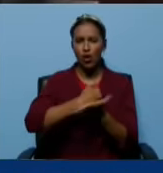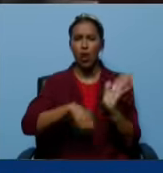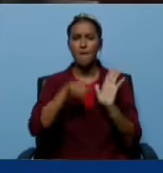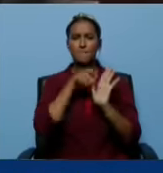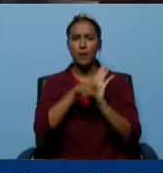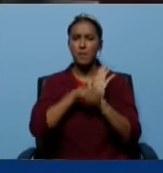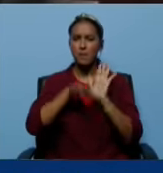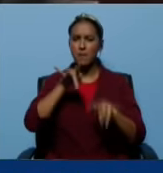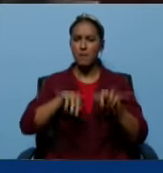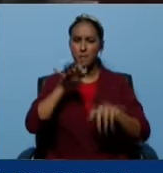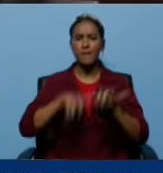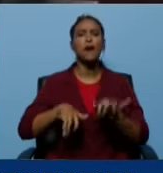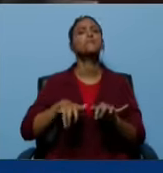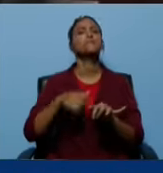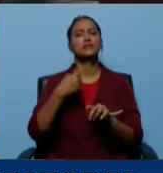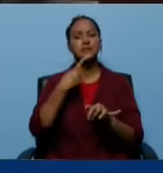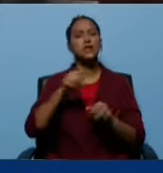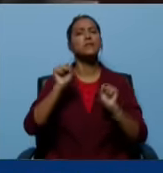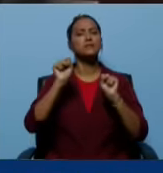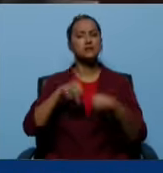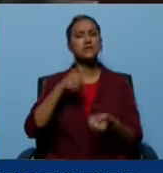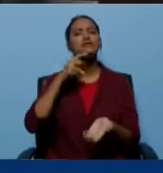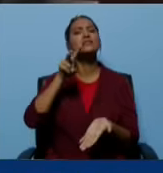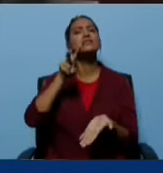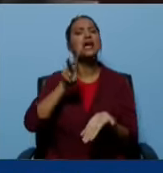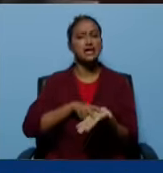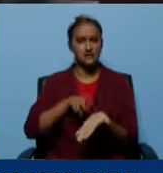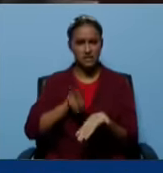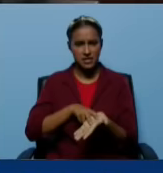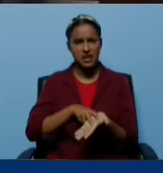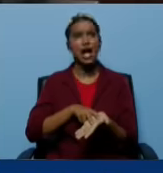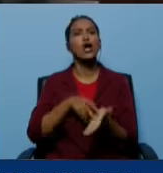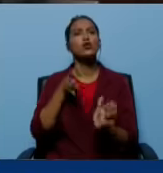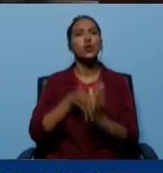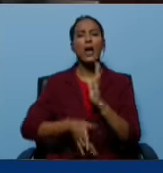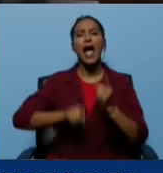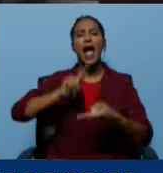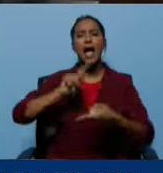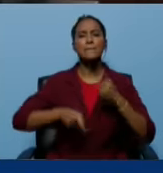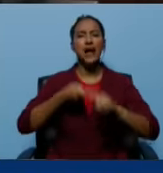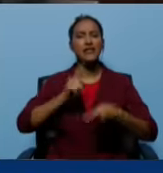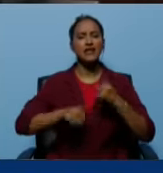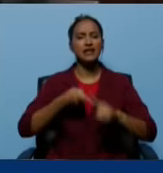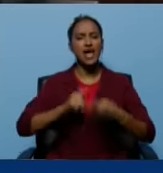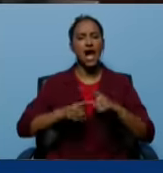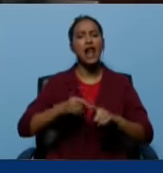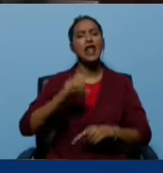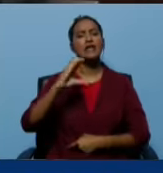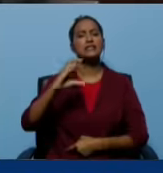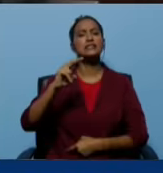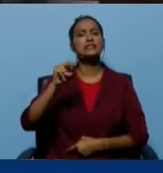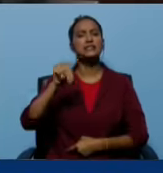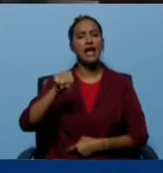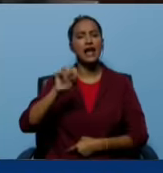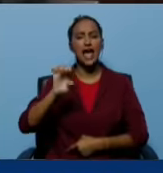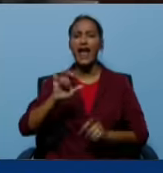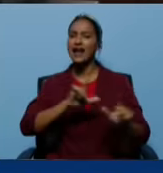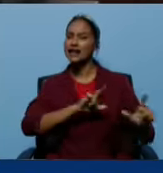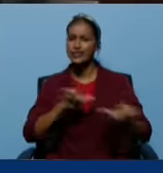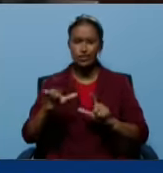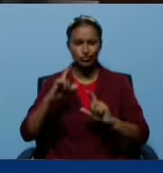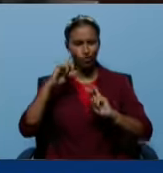Certifica de forma inobjetable el material electoral peritado